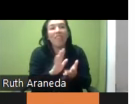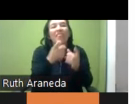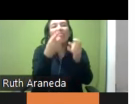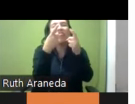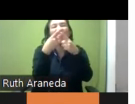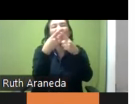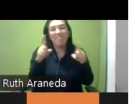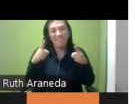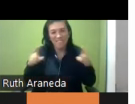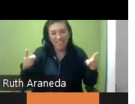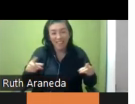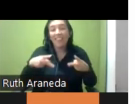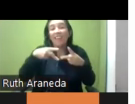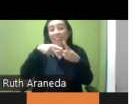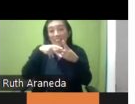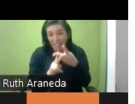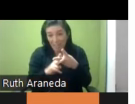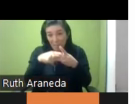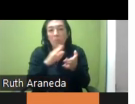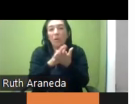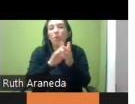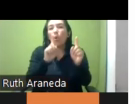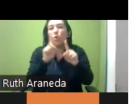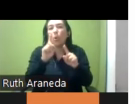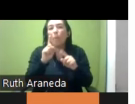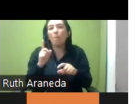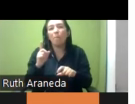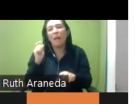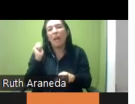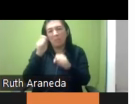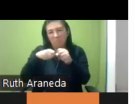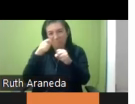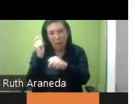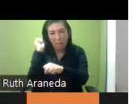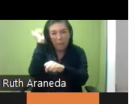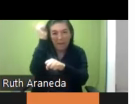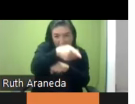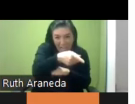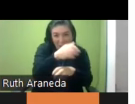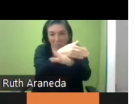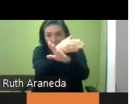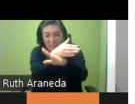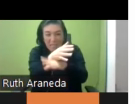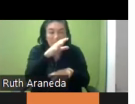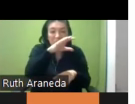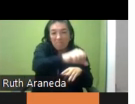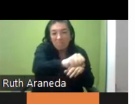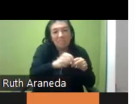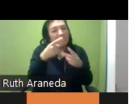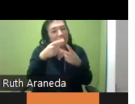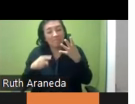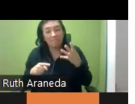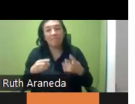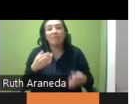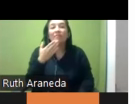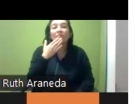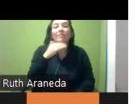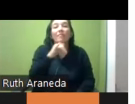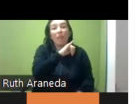diferentes herramientas para pescar, etcétera. Luego viene otra tarea, que es